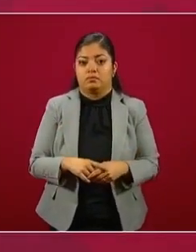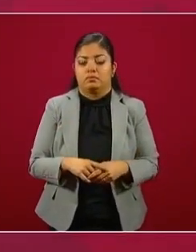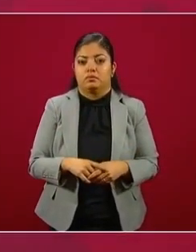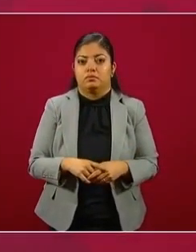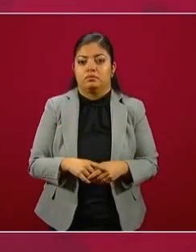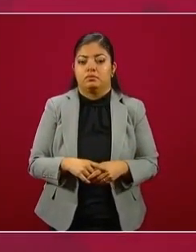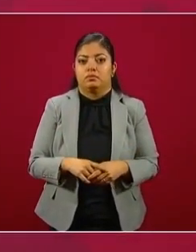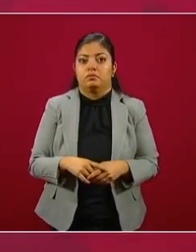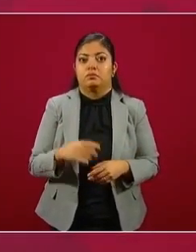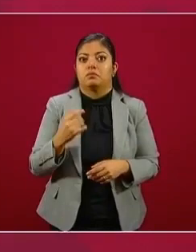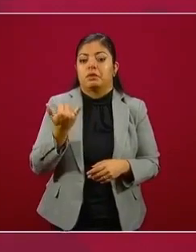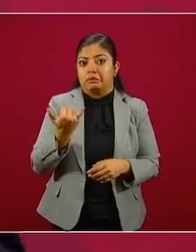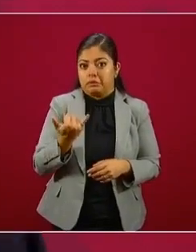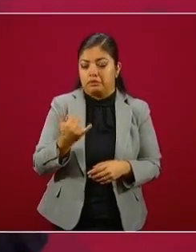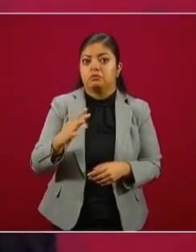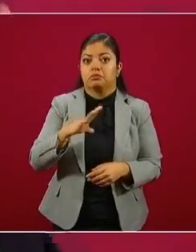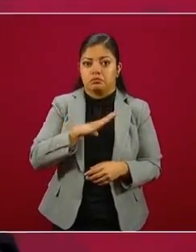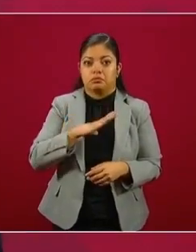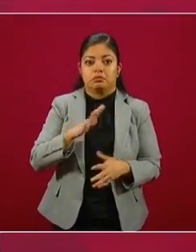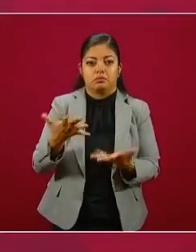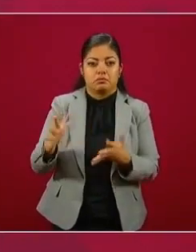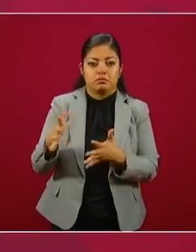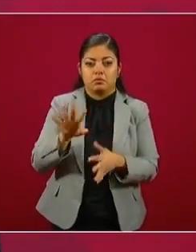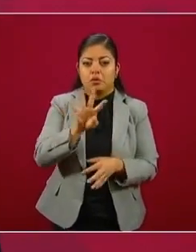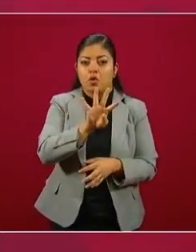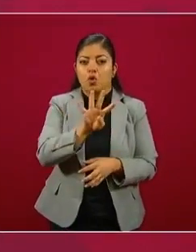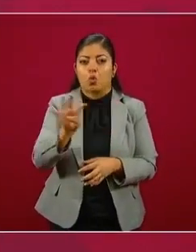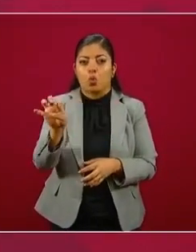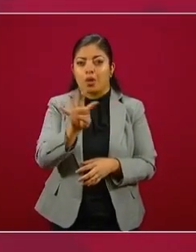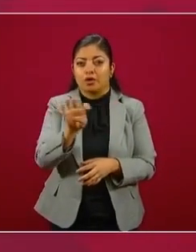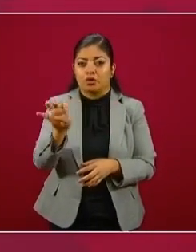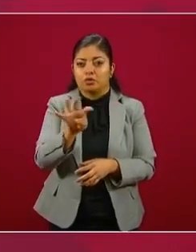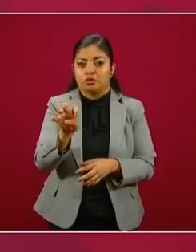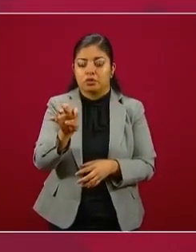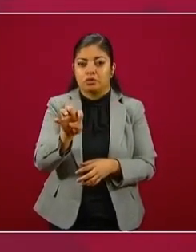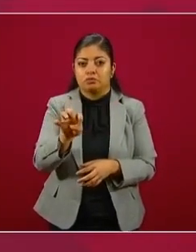como 400 completamente limpios,